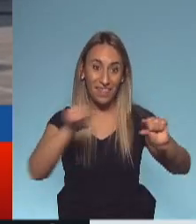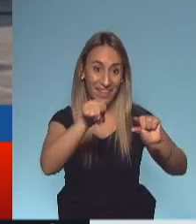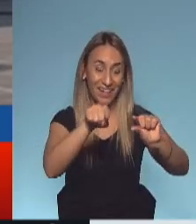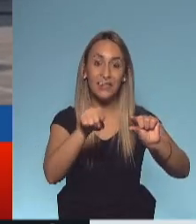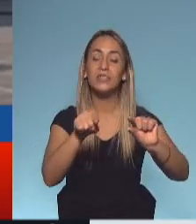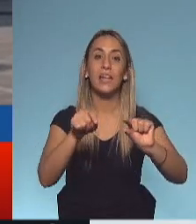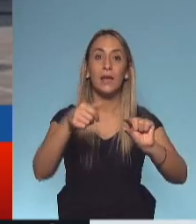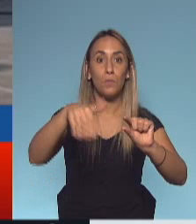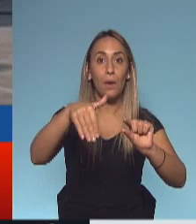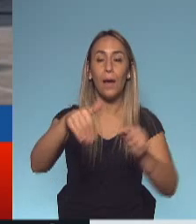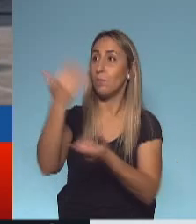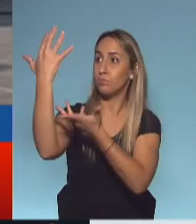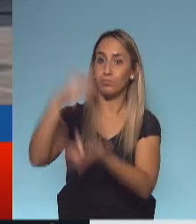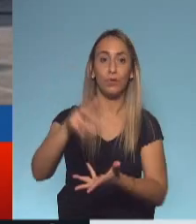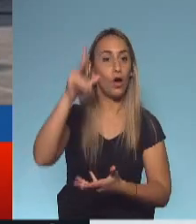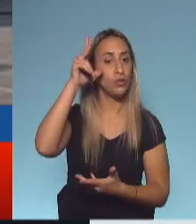en pantalla,